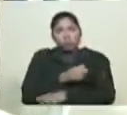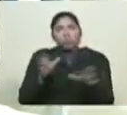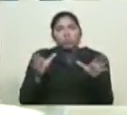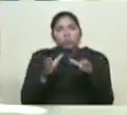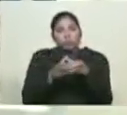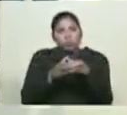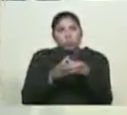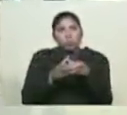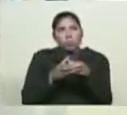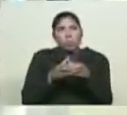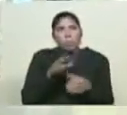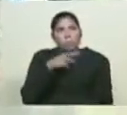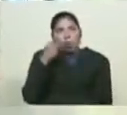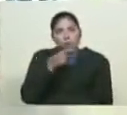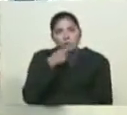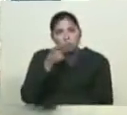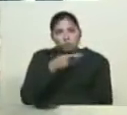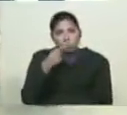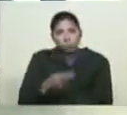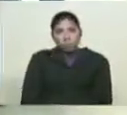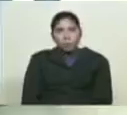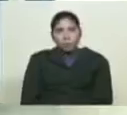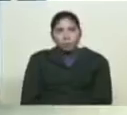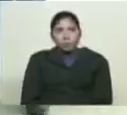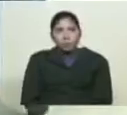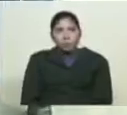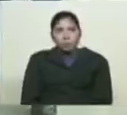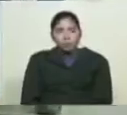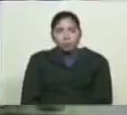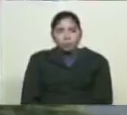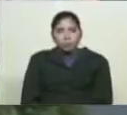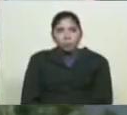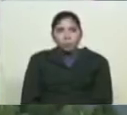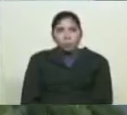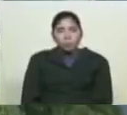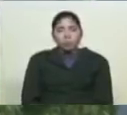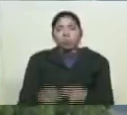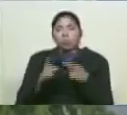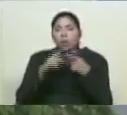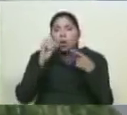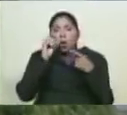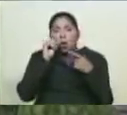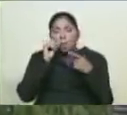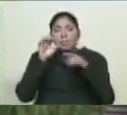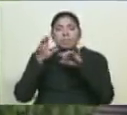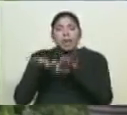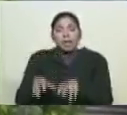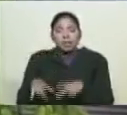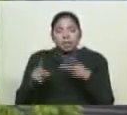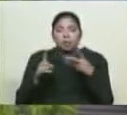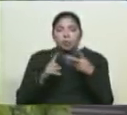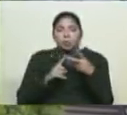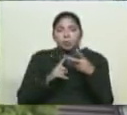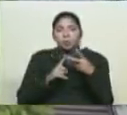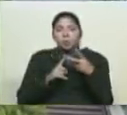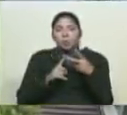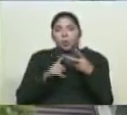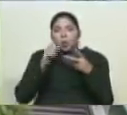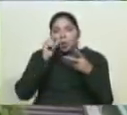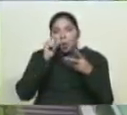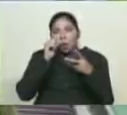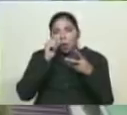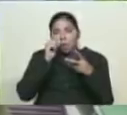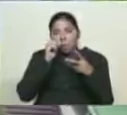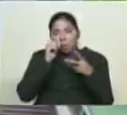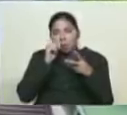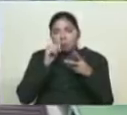de Venezuela. Estarían presentes en este importante encuentro Óscar Figueras, secretario general, Carolus Whitmer, secretario de